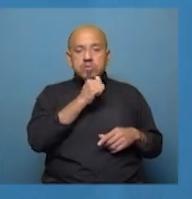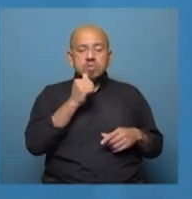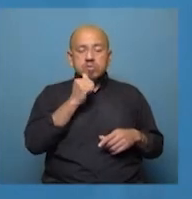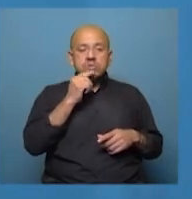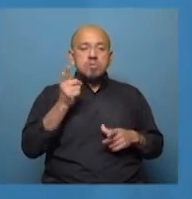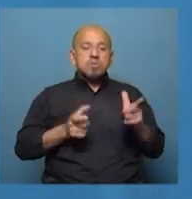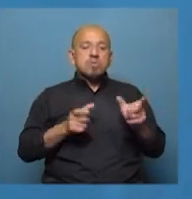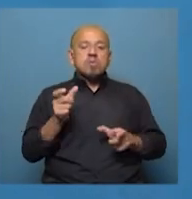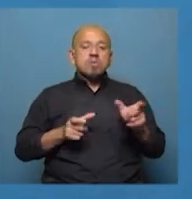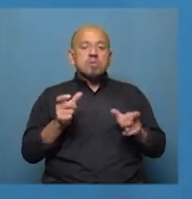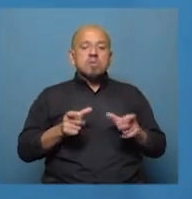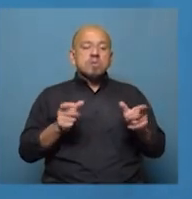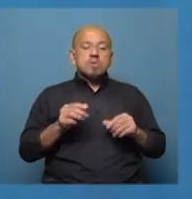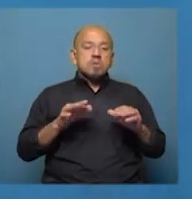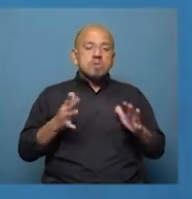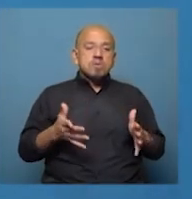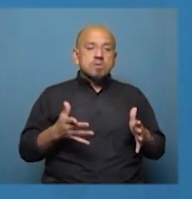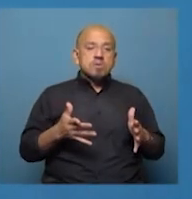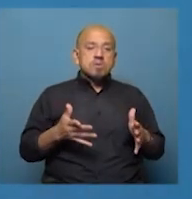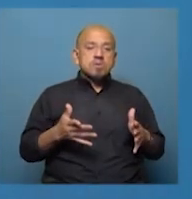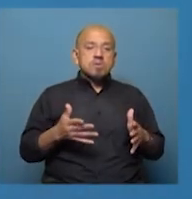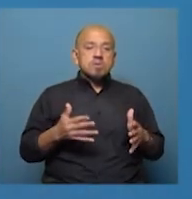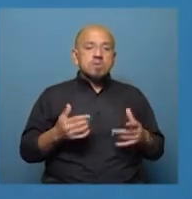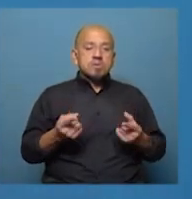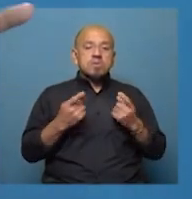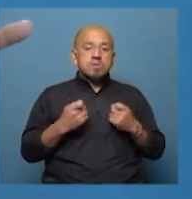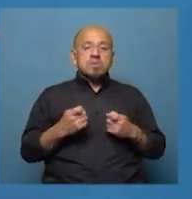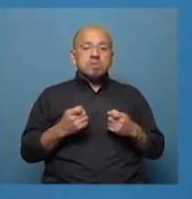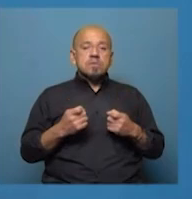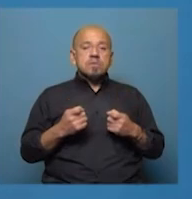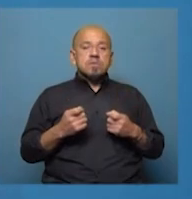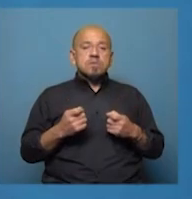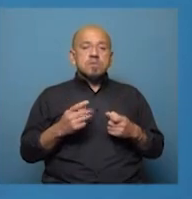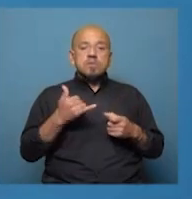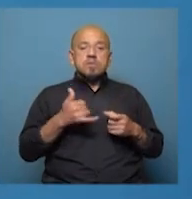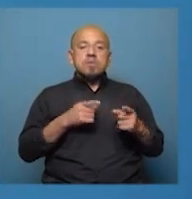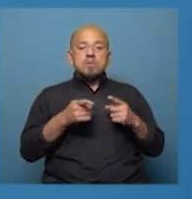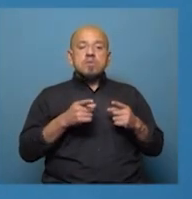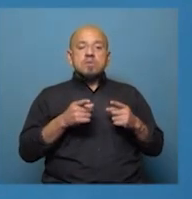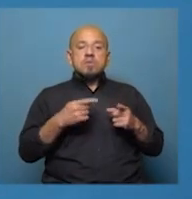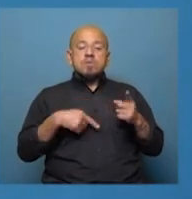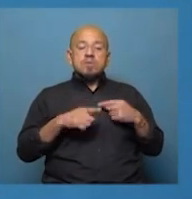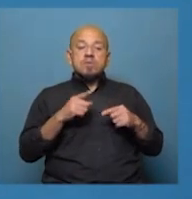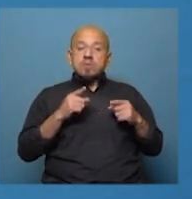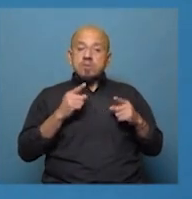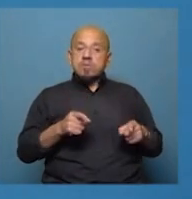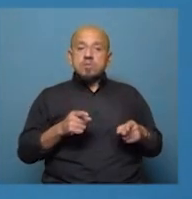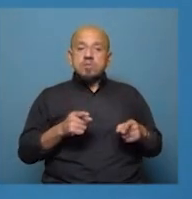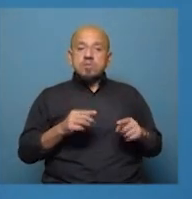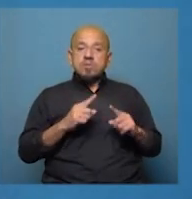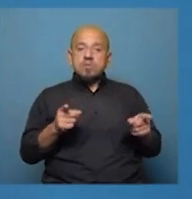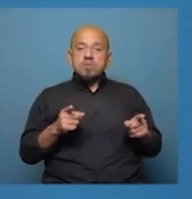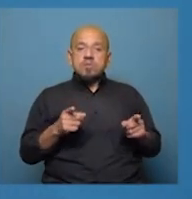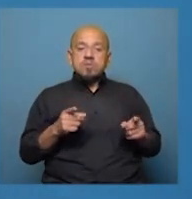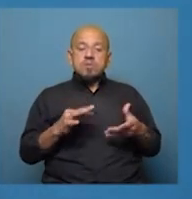gente queda con la tranquilidad de que si necesita un traslado de emergencia tiene allí el disposit es dispositivo no